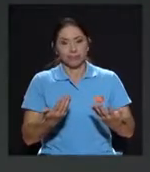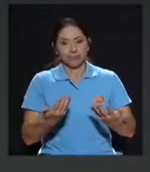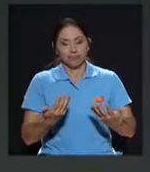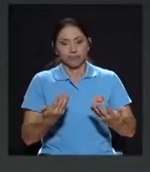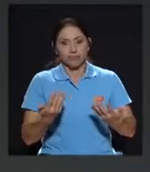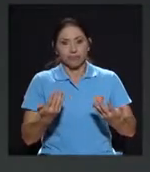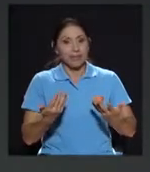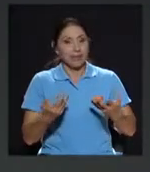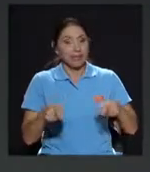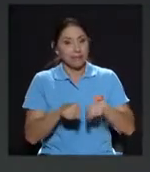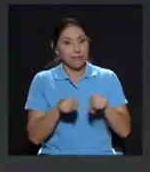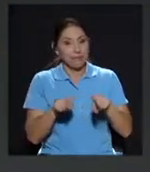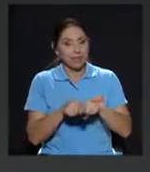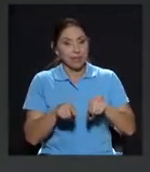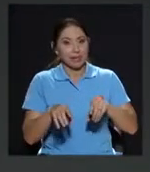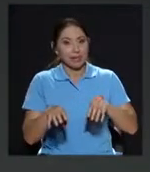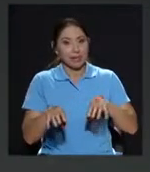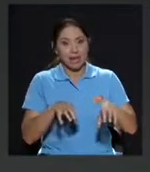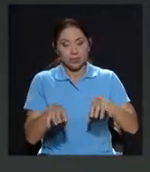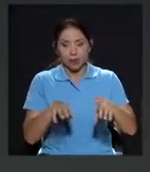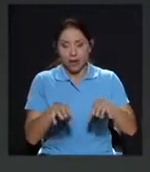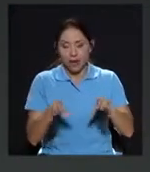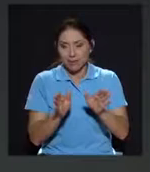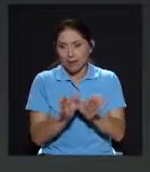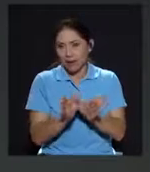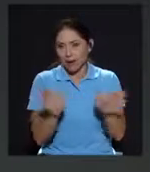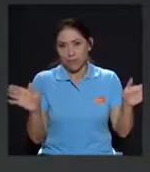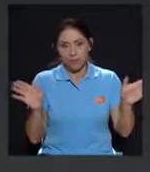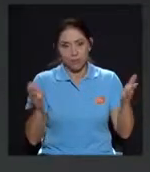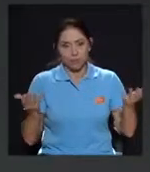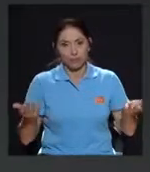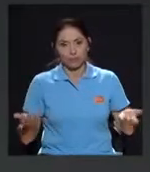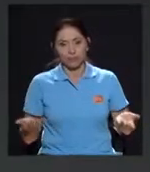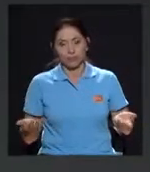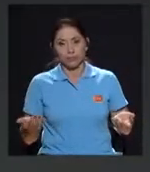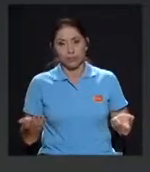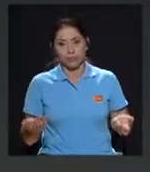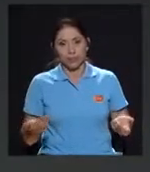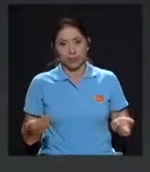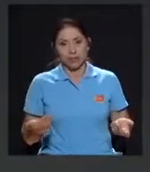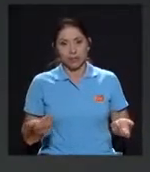y el accionar es tan amplio al cabo